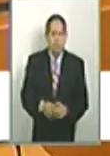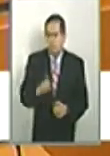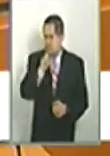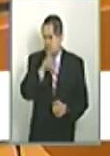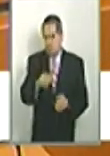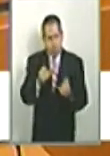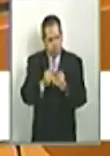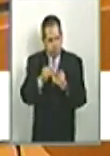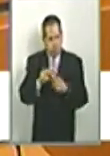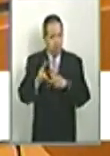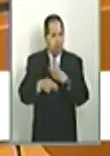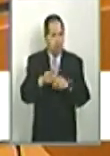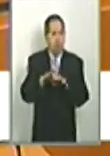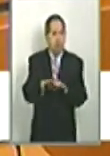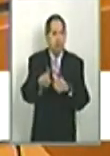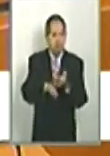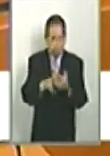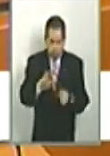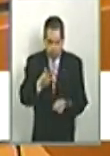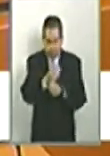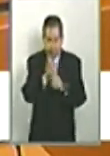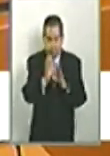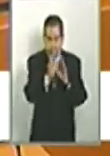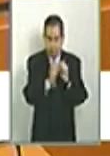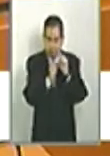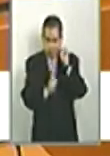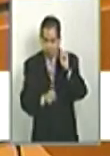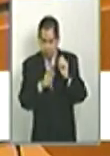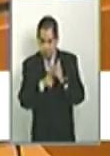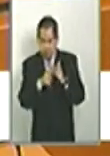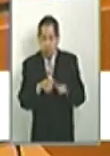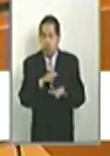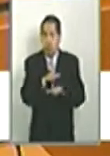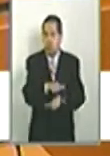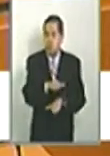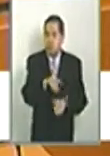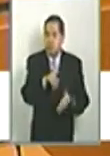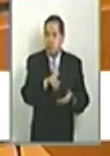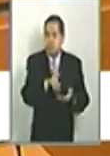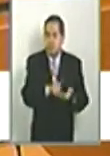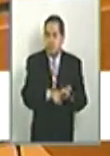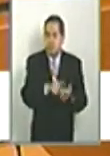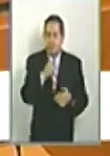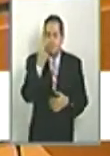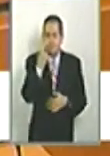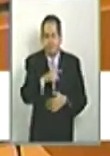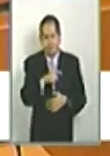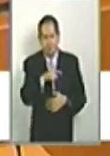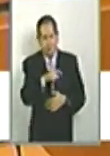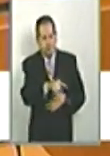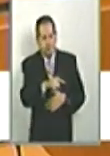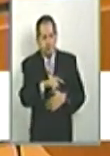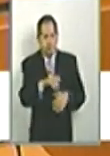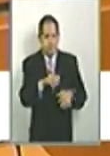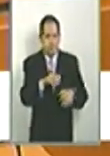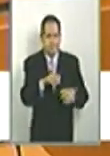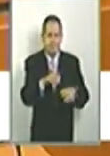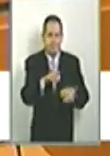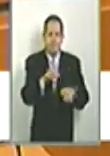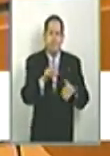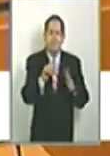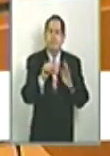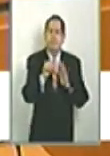Igualmente lo que tuvo que ver con la modificación a la Constitución en materia de la eliminación de la reforma al